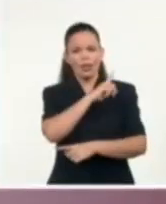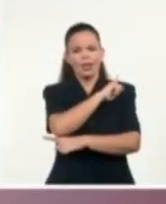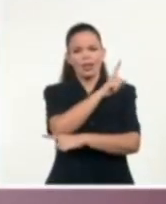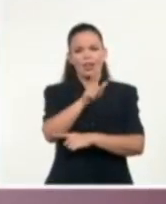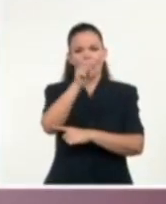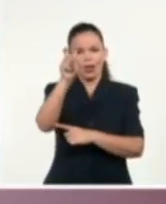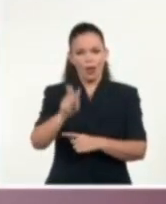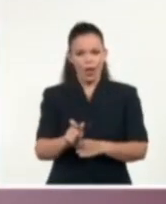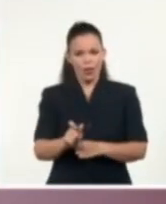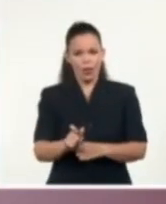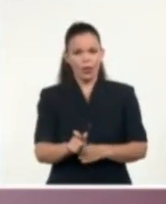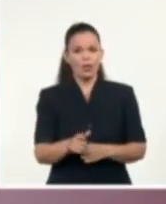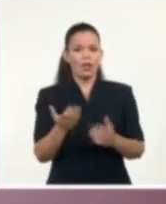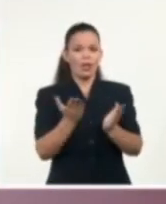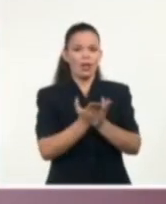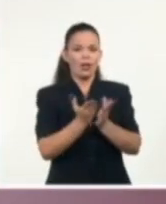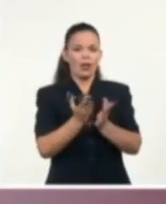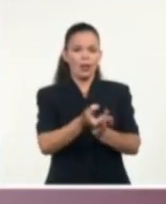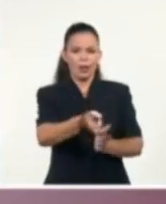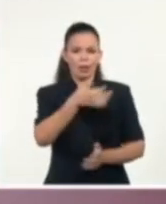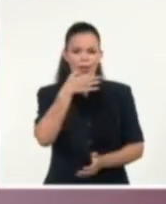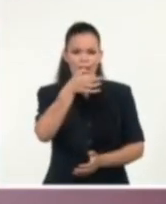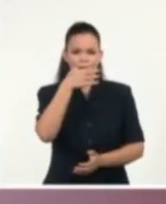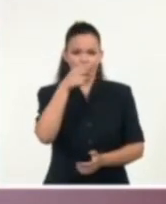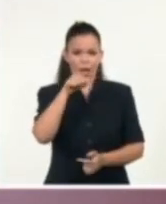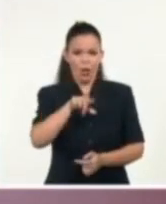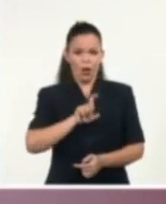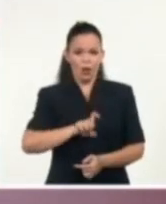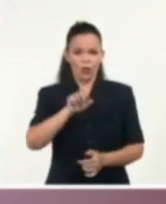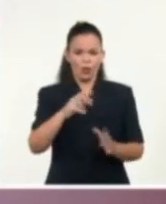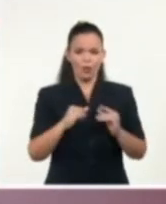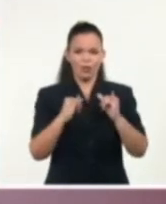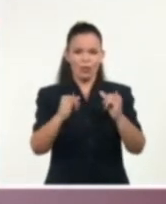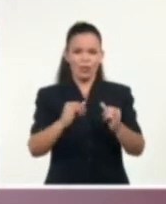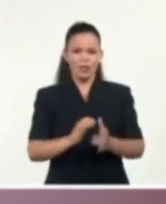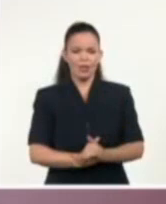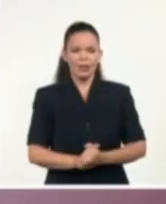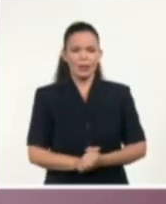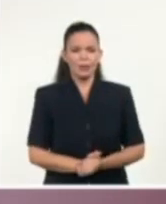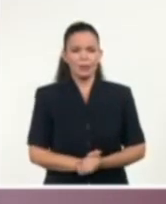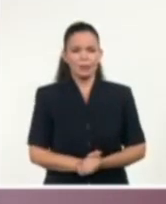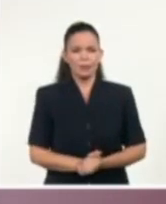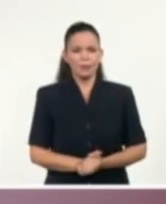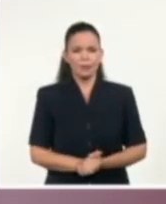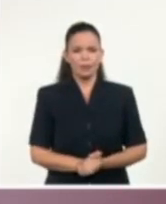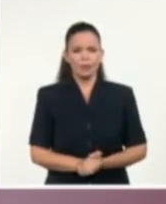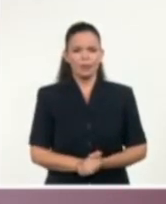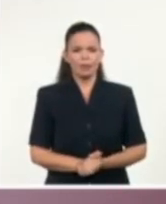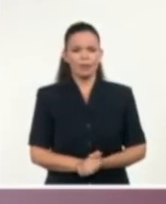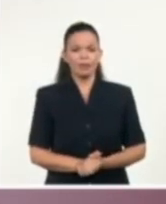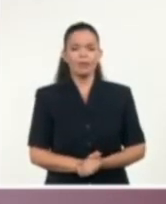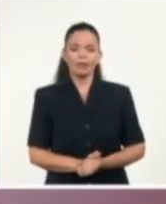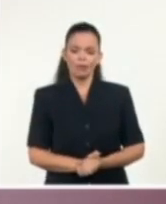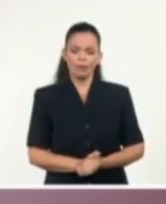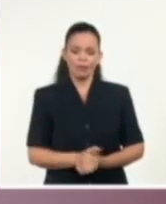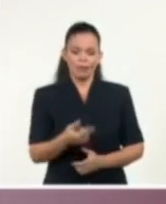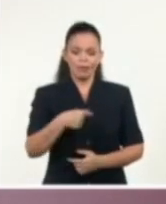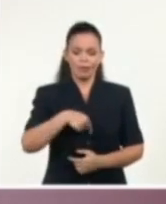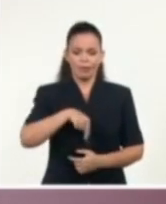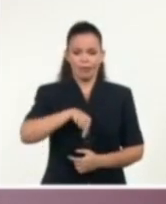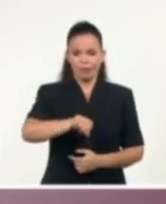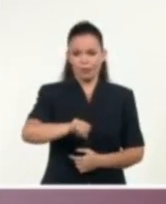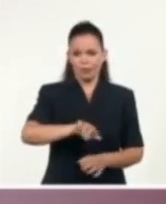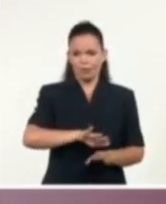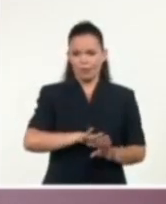pero tenemos otro material para compartir casi al cierre de nuestra emisión, Diana. Así es, dentro de pocas horas, Abdiel, La Habana cumplirá 503 años,